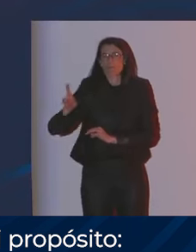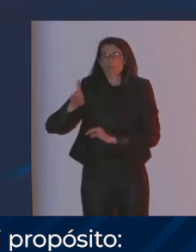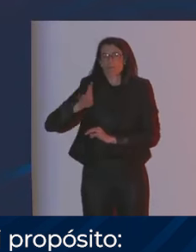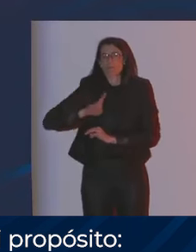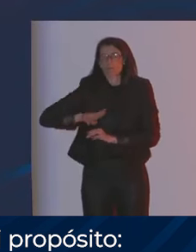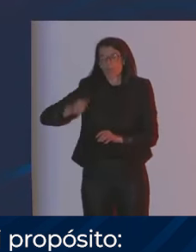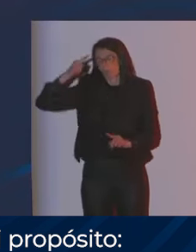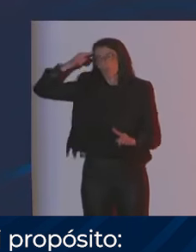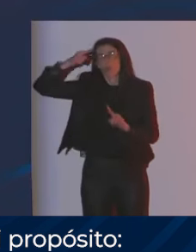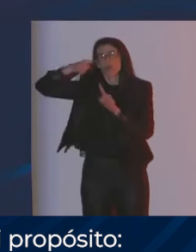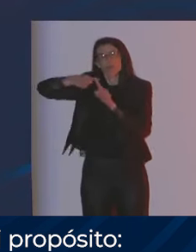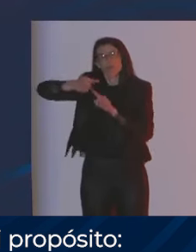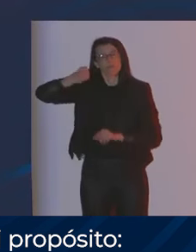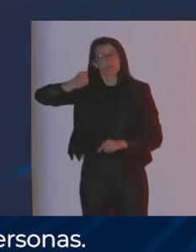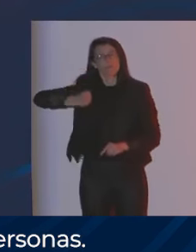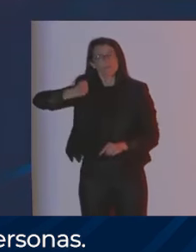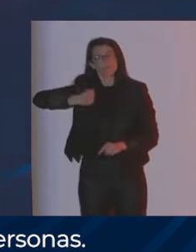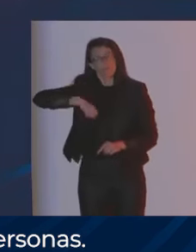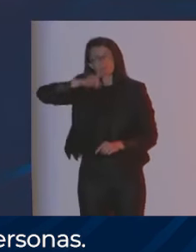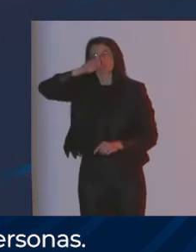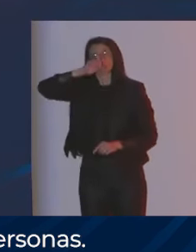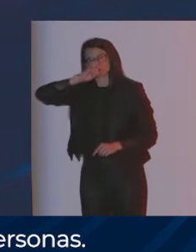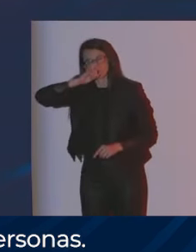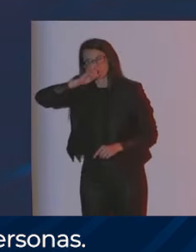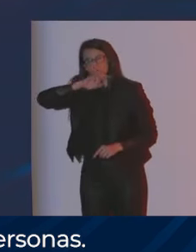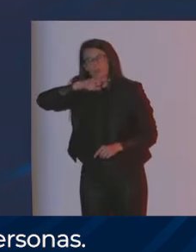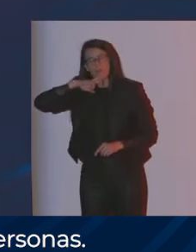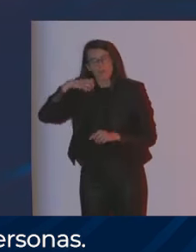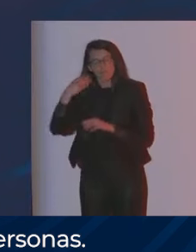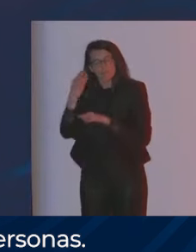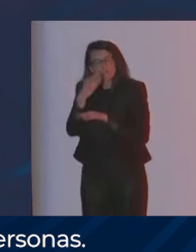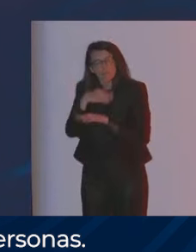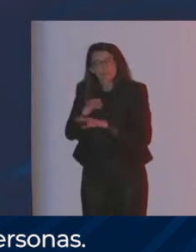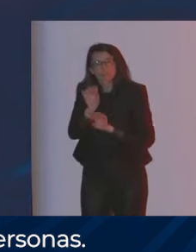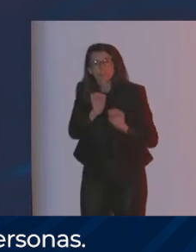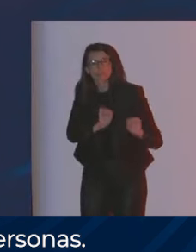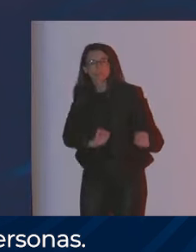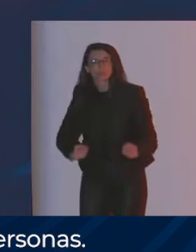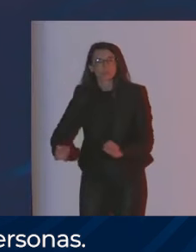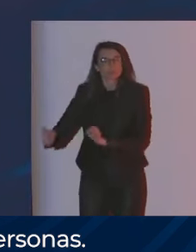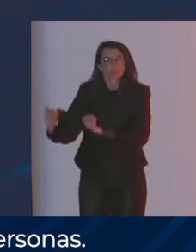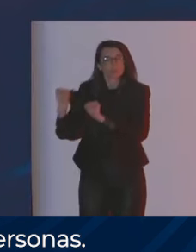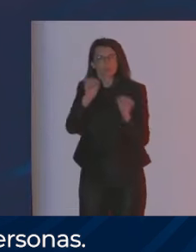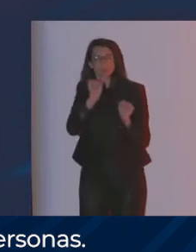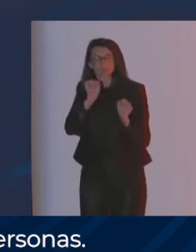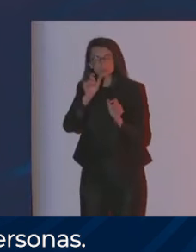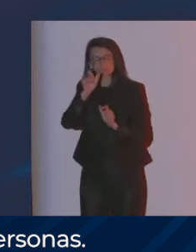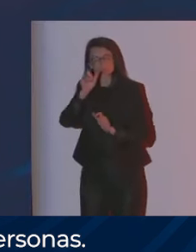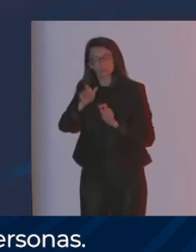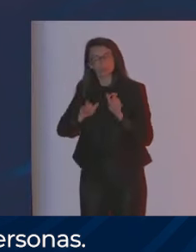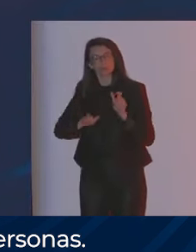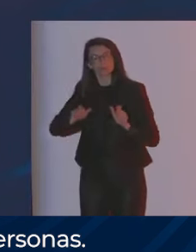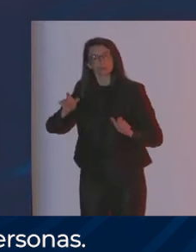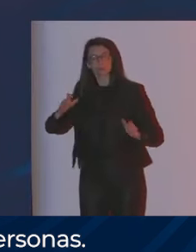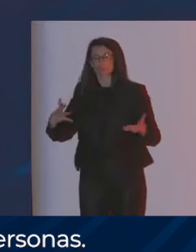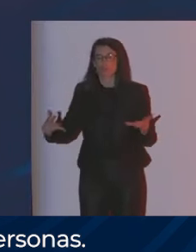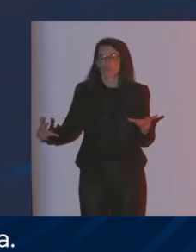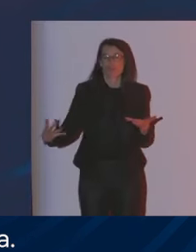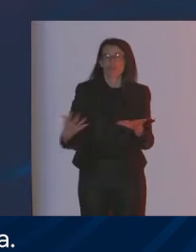mi propósito: preservar y proteger la vida y el bienestar de todas las